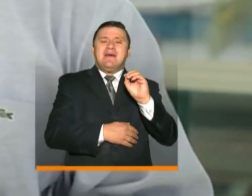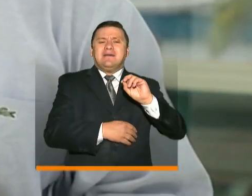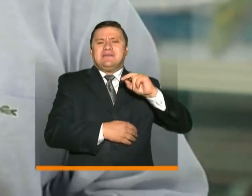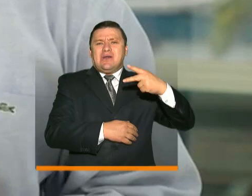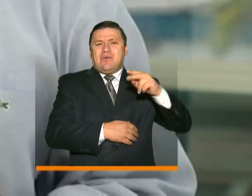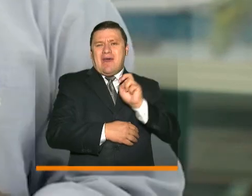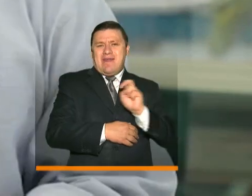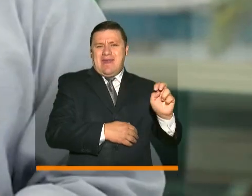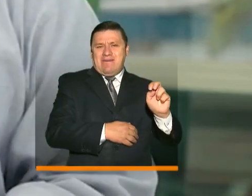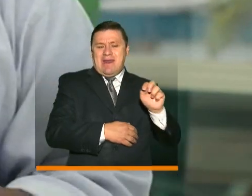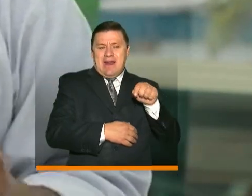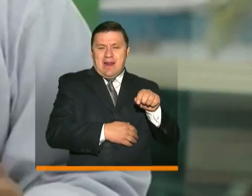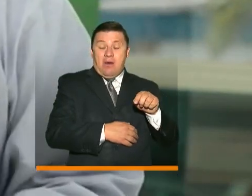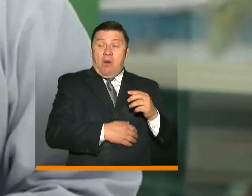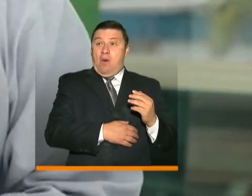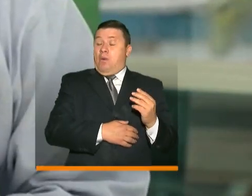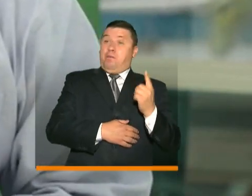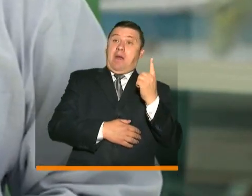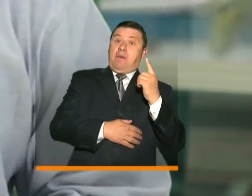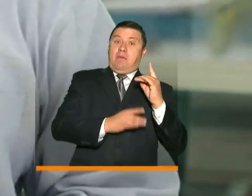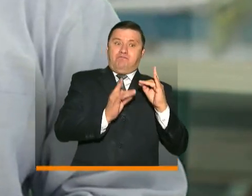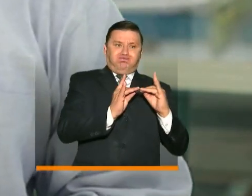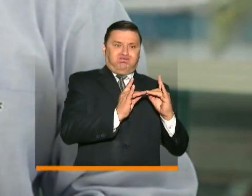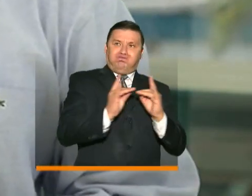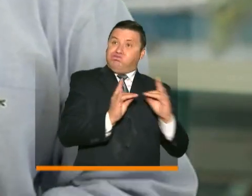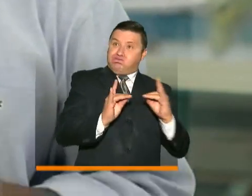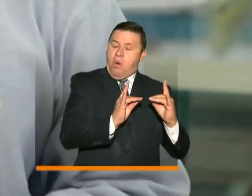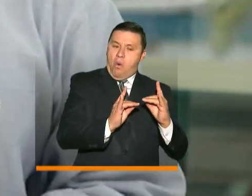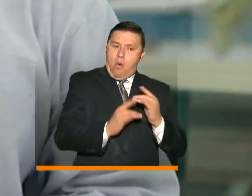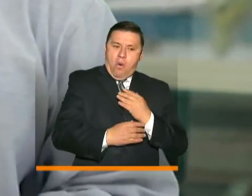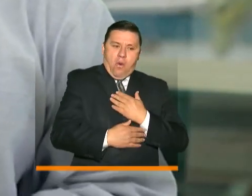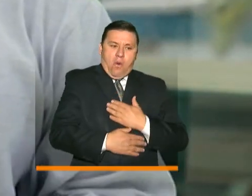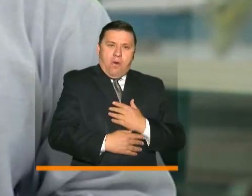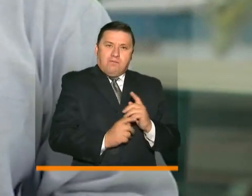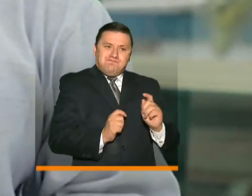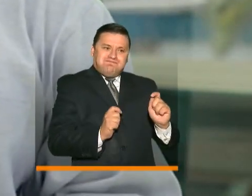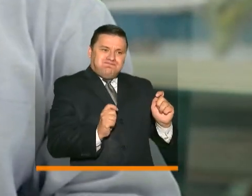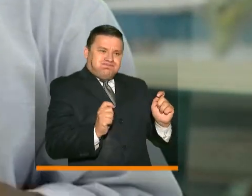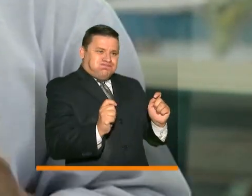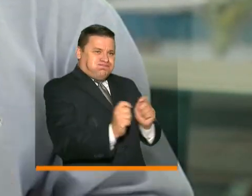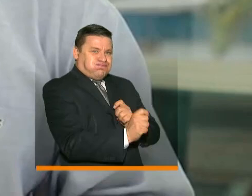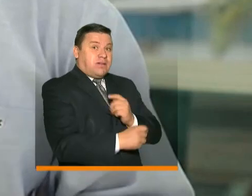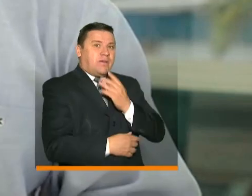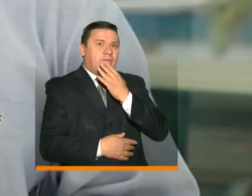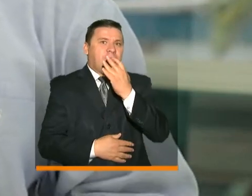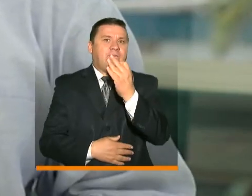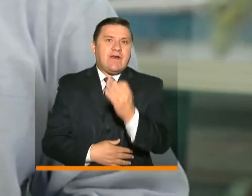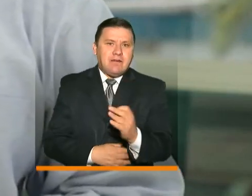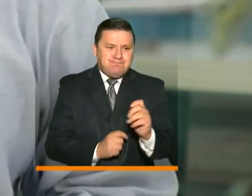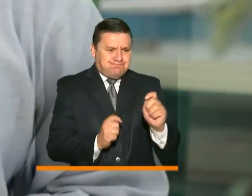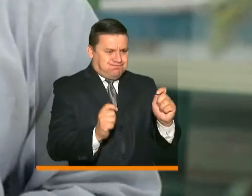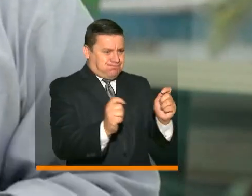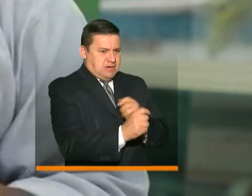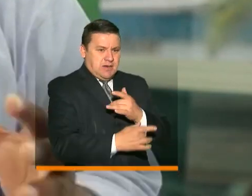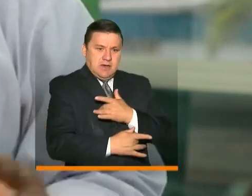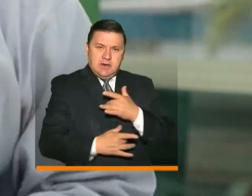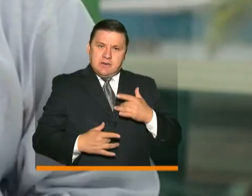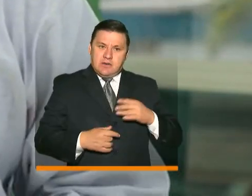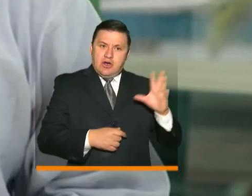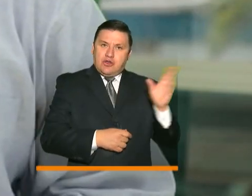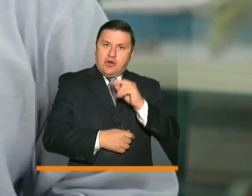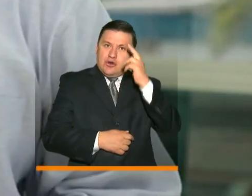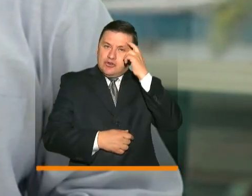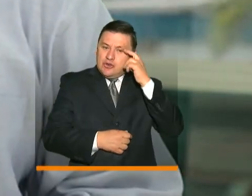segundo nivel, tendrá sus primeras camas UCI. Una transformación verdadera para la salud de todos